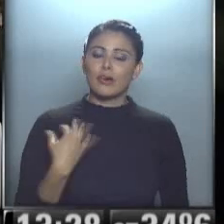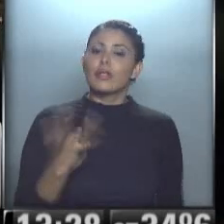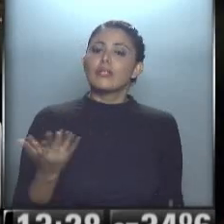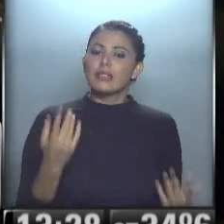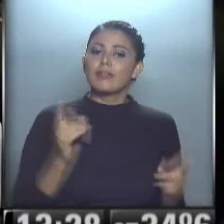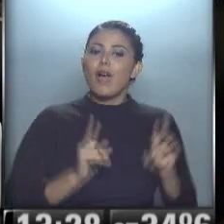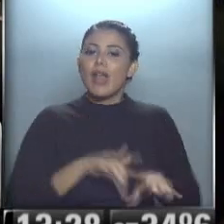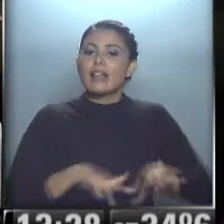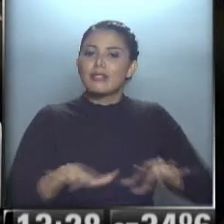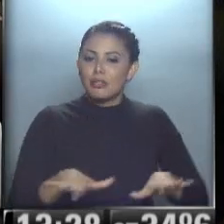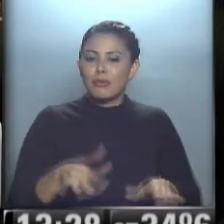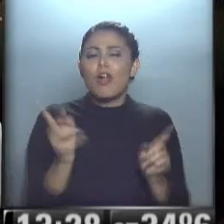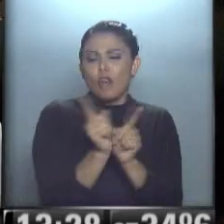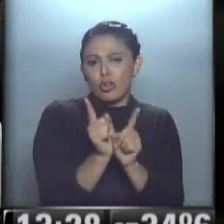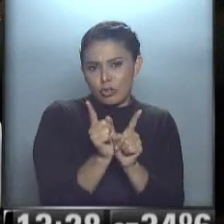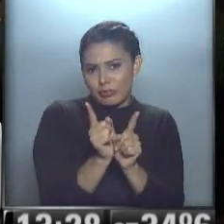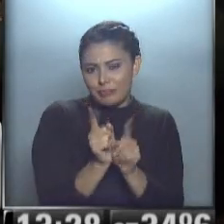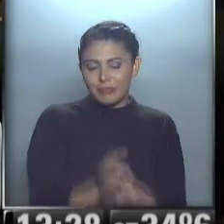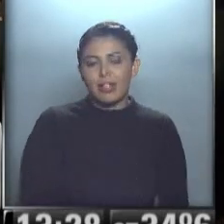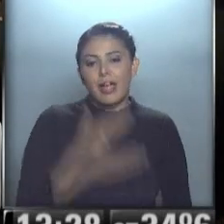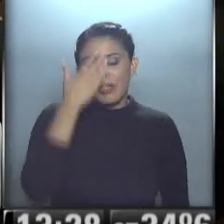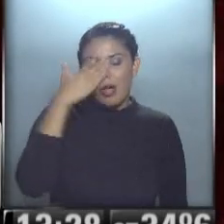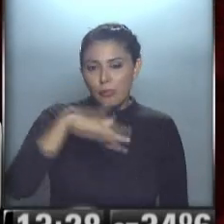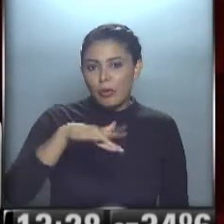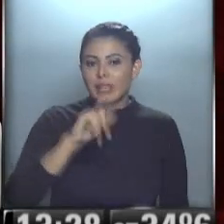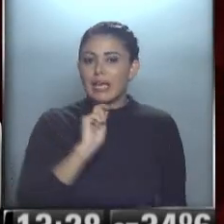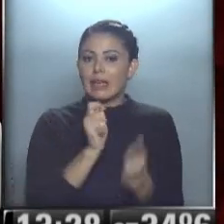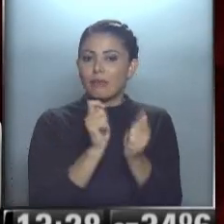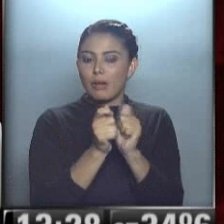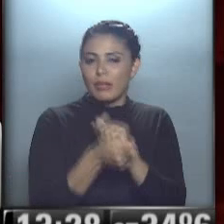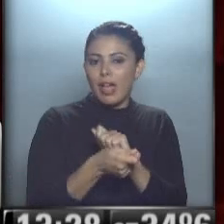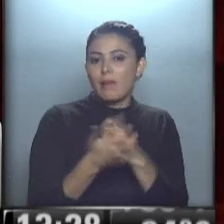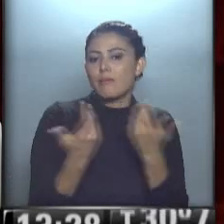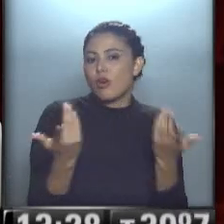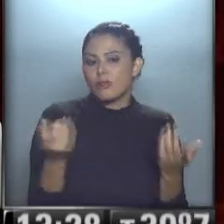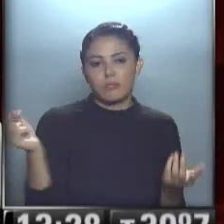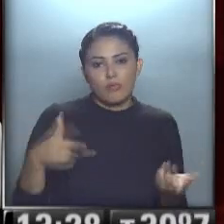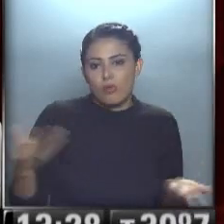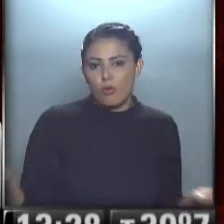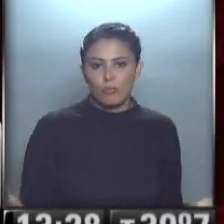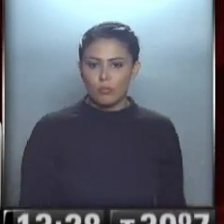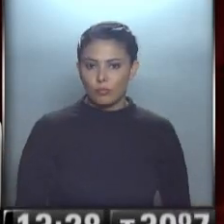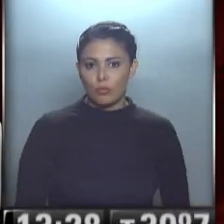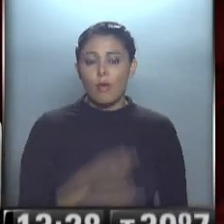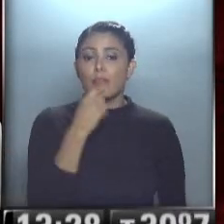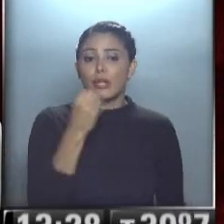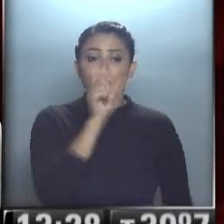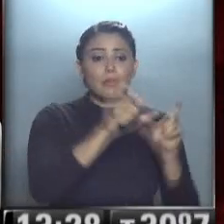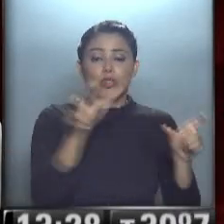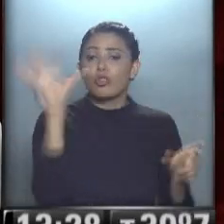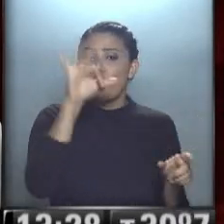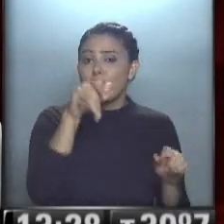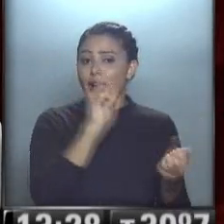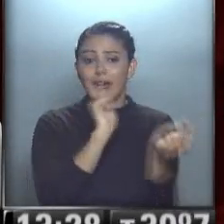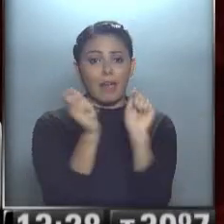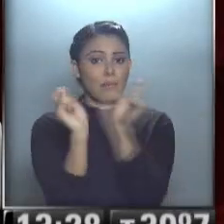producen algunas situaciones, pero es muy cortito. Después, las modificaciones y las variaciones son las lógicas que ocurren, porque la audiencia todos los días es